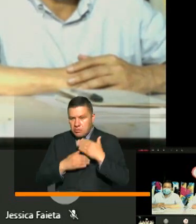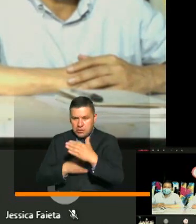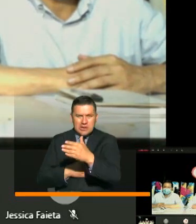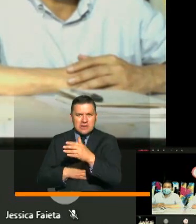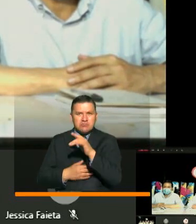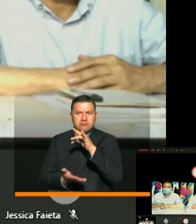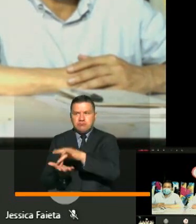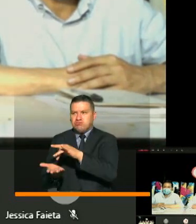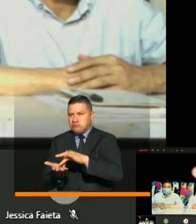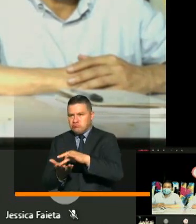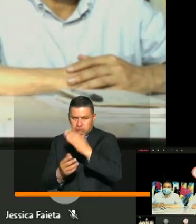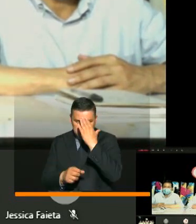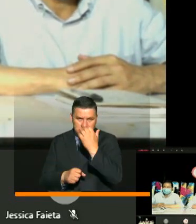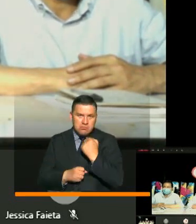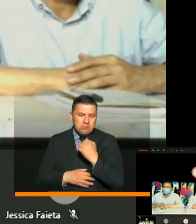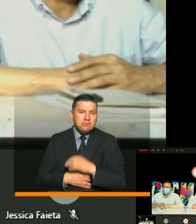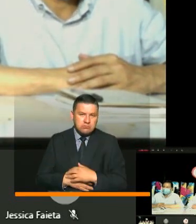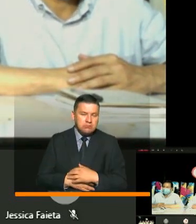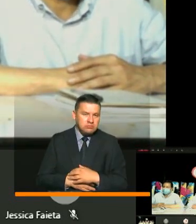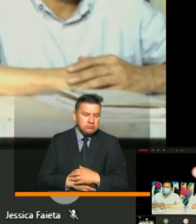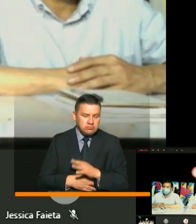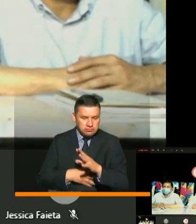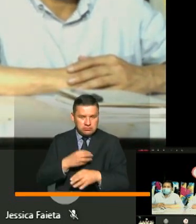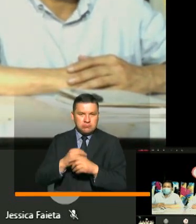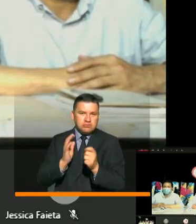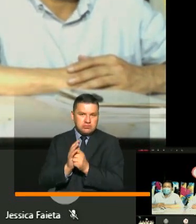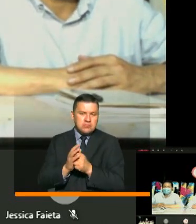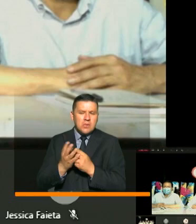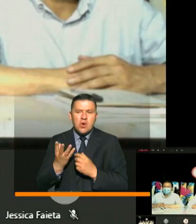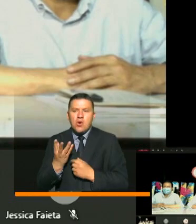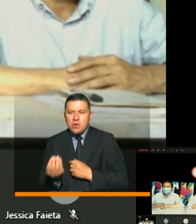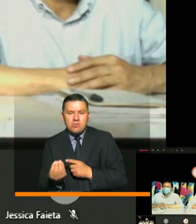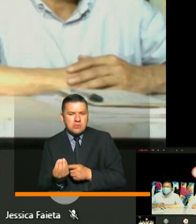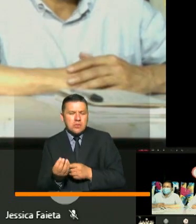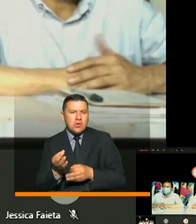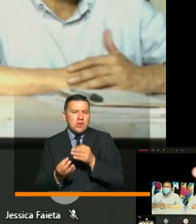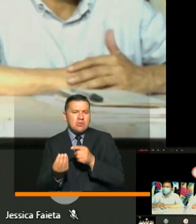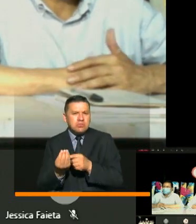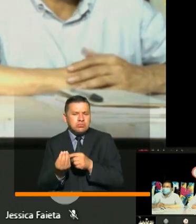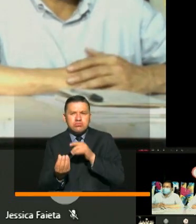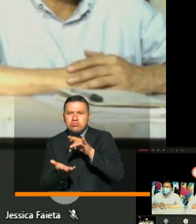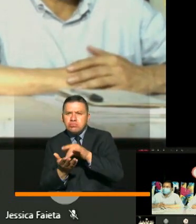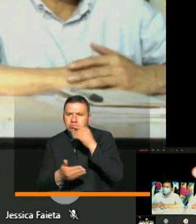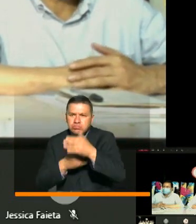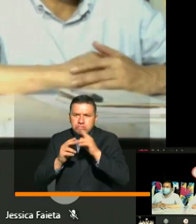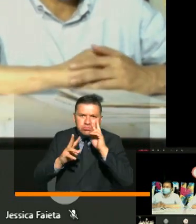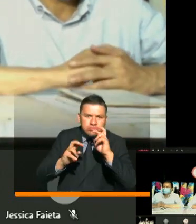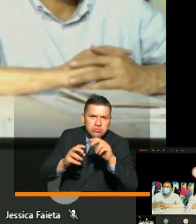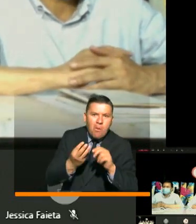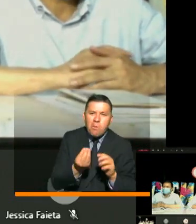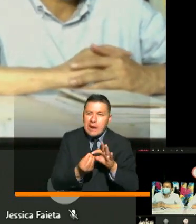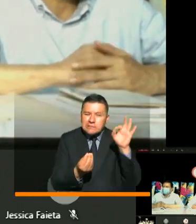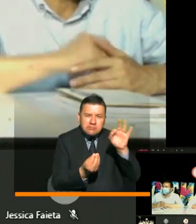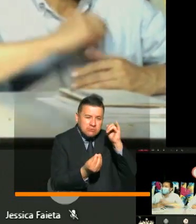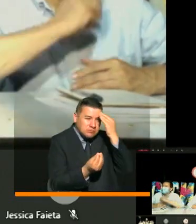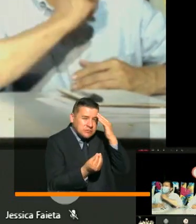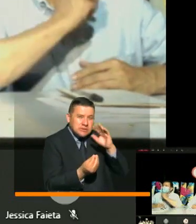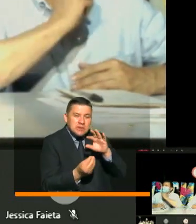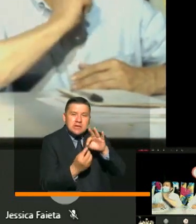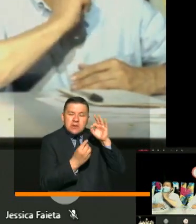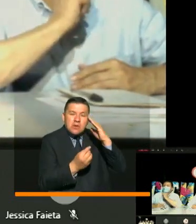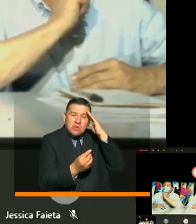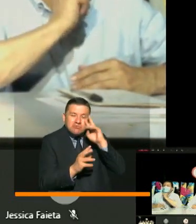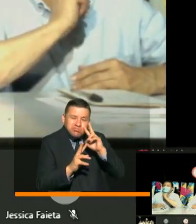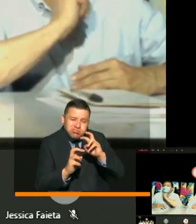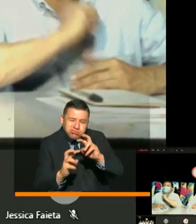habido presencia de nuestro ejército y adicionalmente llegó una comisión judicial para hacer todo el proceso de investigación y esclarecer el hecho y